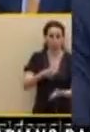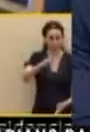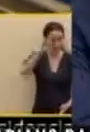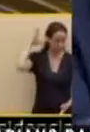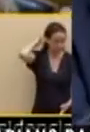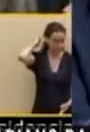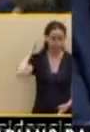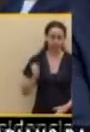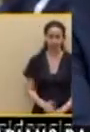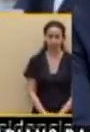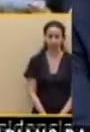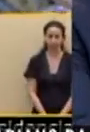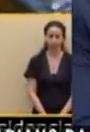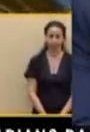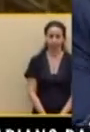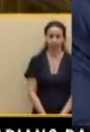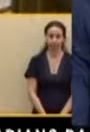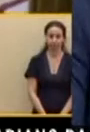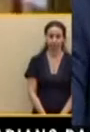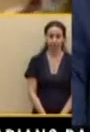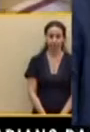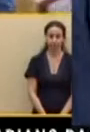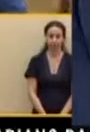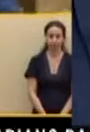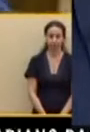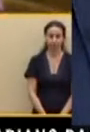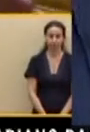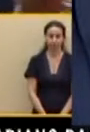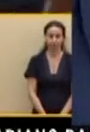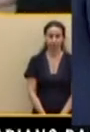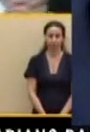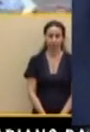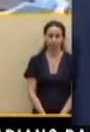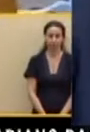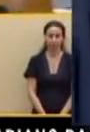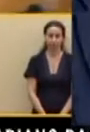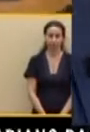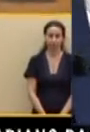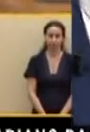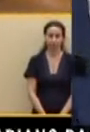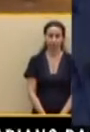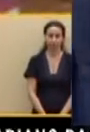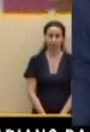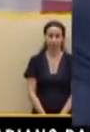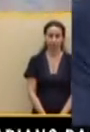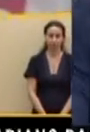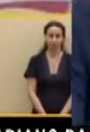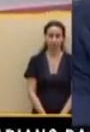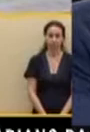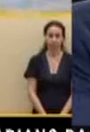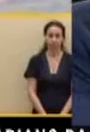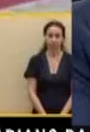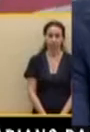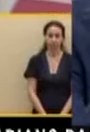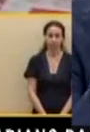de censura quiero decir 'no que es un área con susana díaz al frente del partido socialista vamos